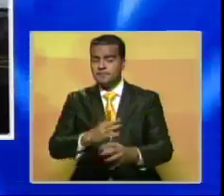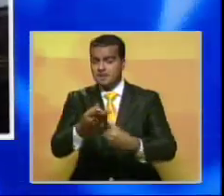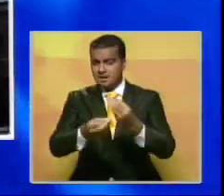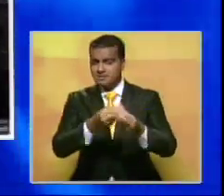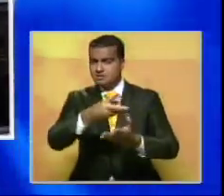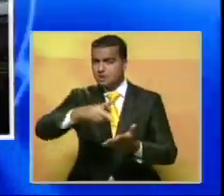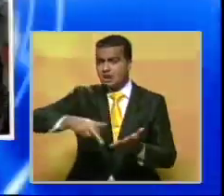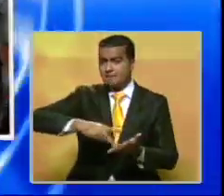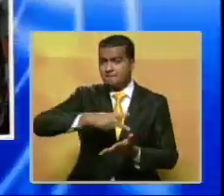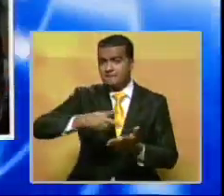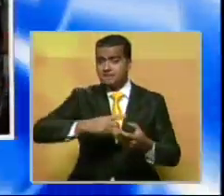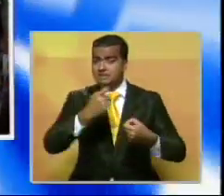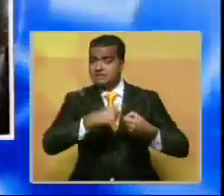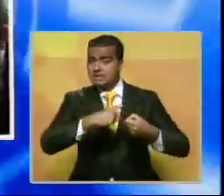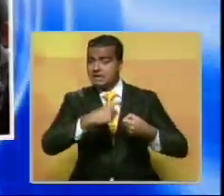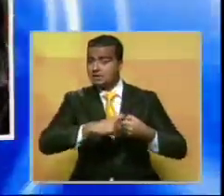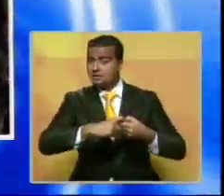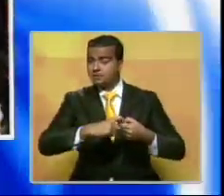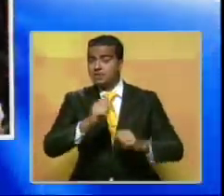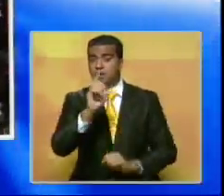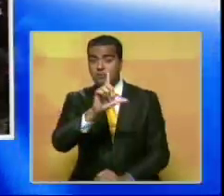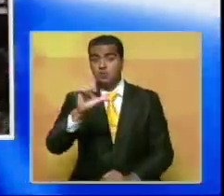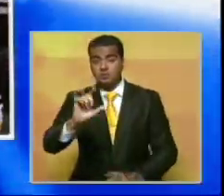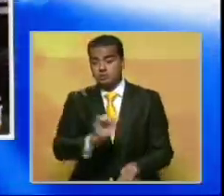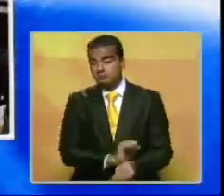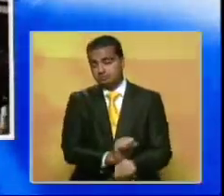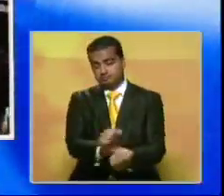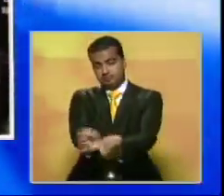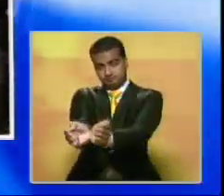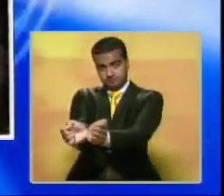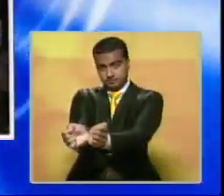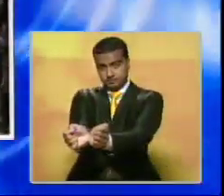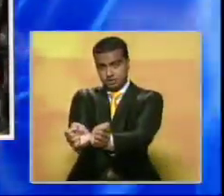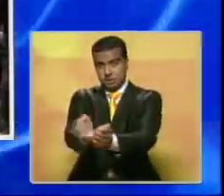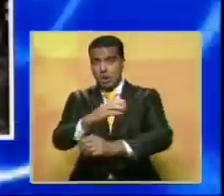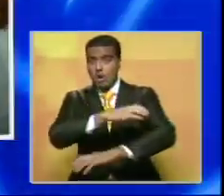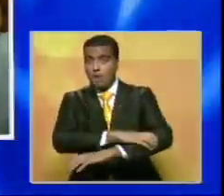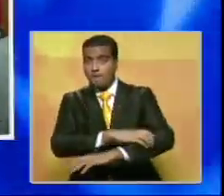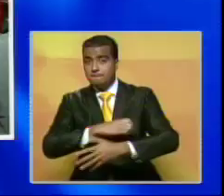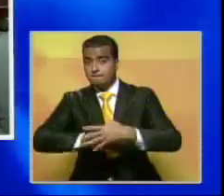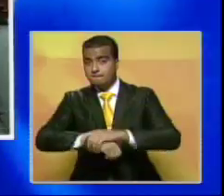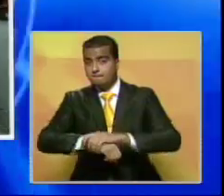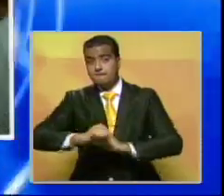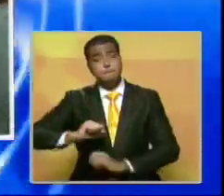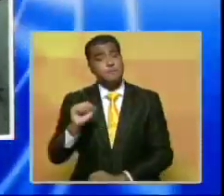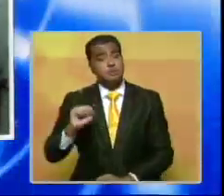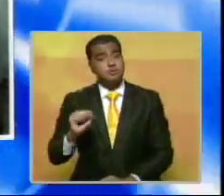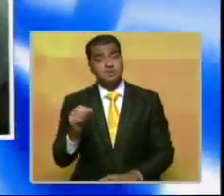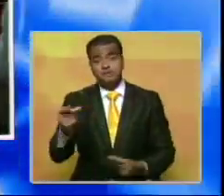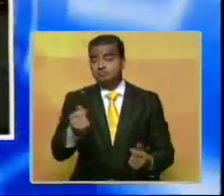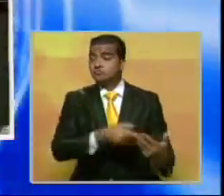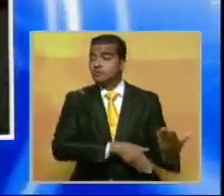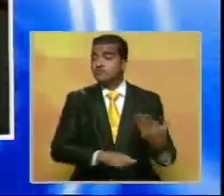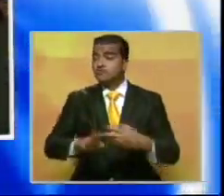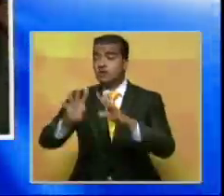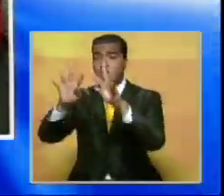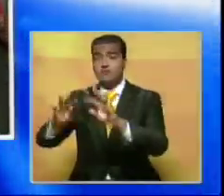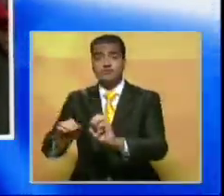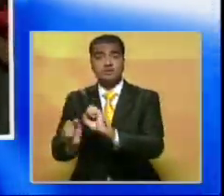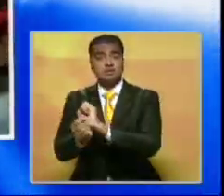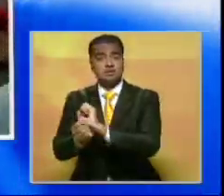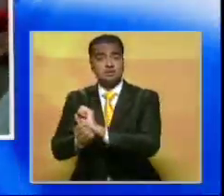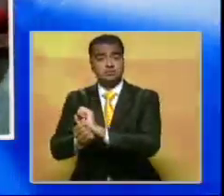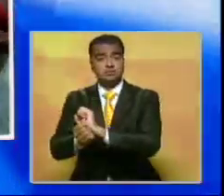en la Plaza Brión de Chacaíto, Leopoldo López se entregó a las autoridades y de allí lo llevaron hasta La Carlota